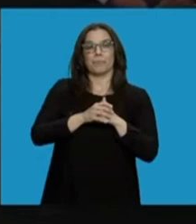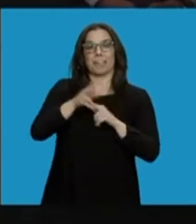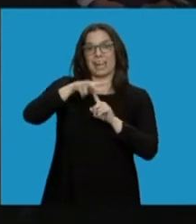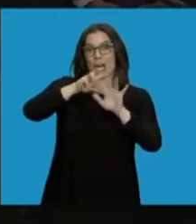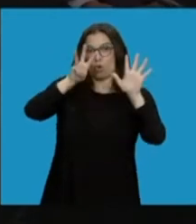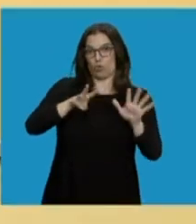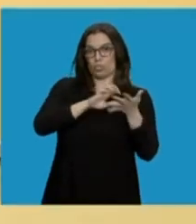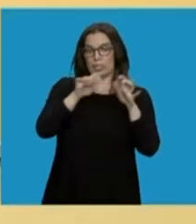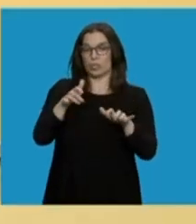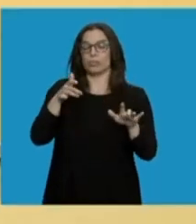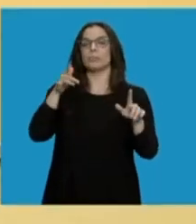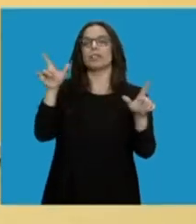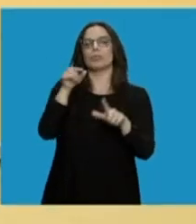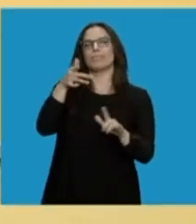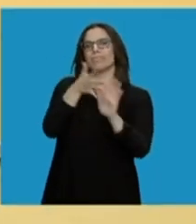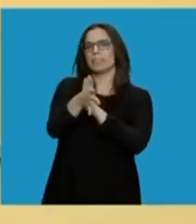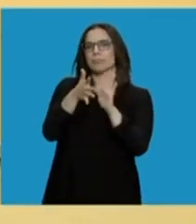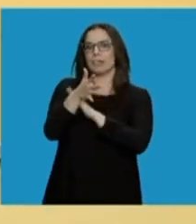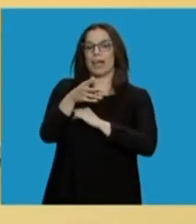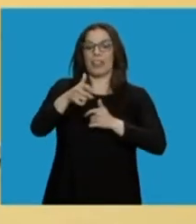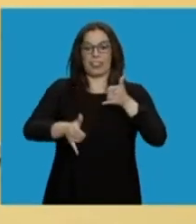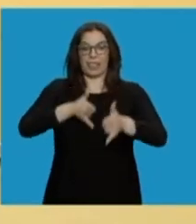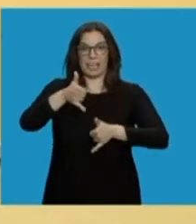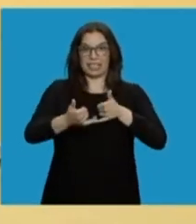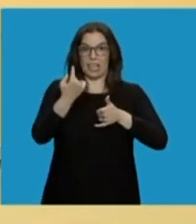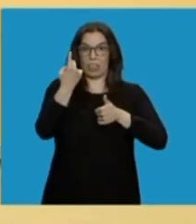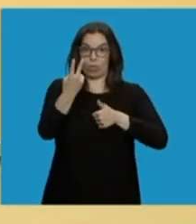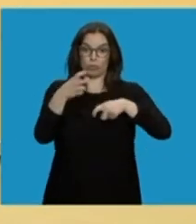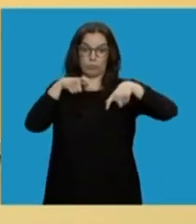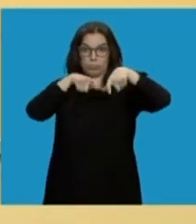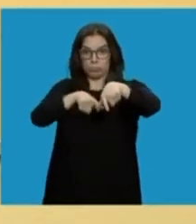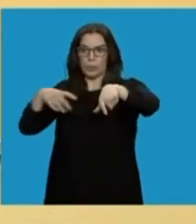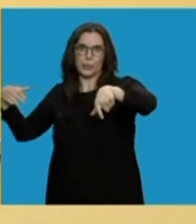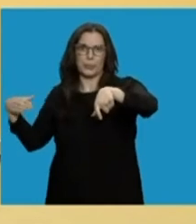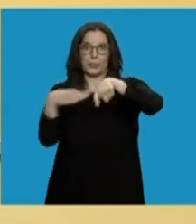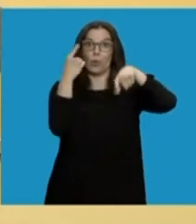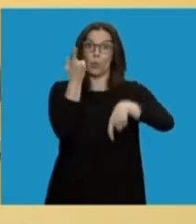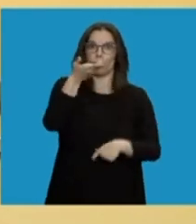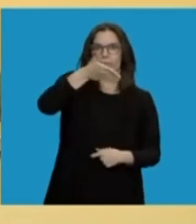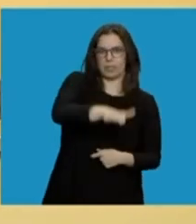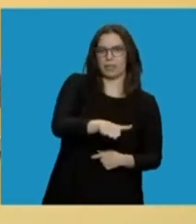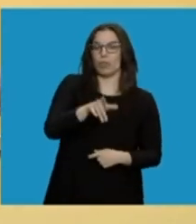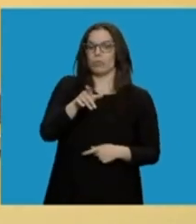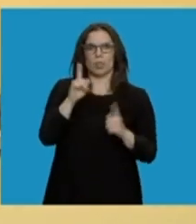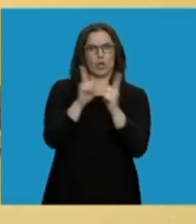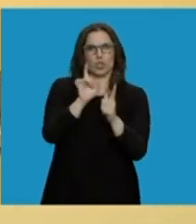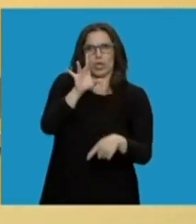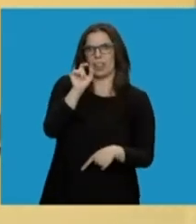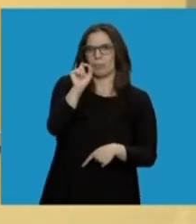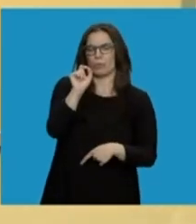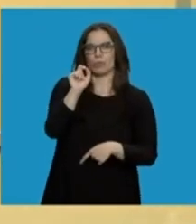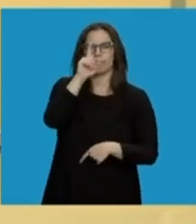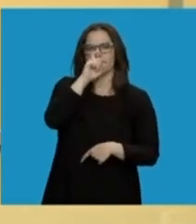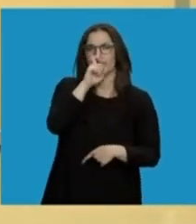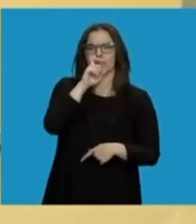narra el atropello sufrido por dos ciclistas en el que uno de ellos perdía la vida. Son 15 minutos en el que se tejen, de una parte, el